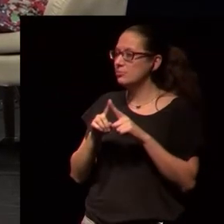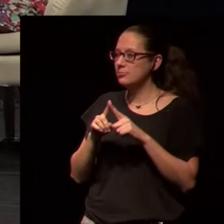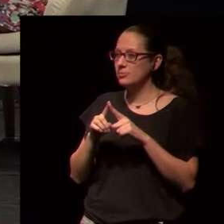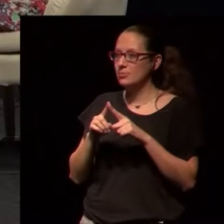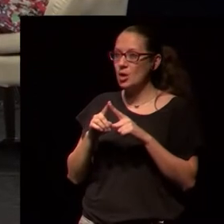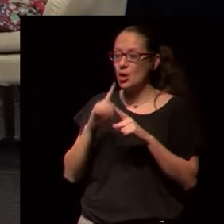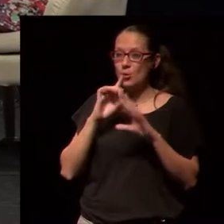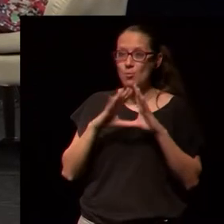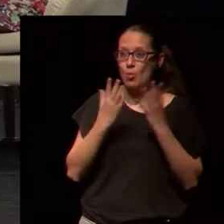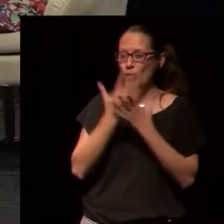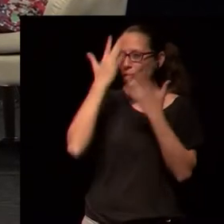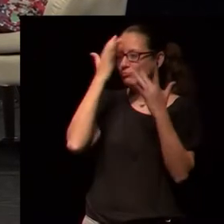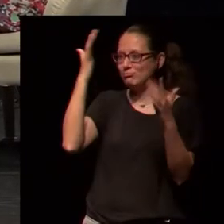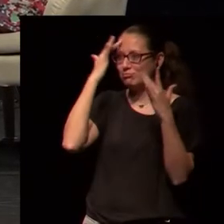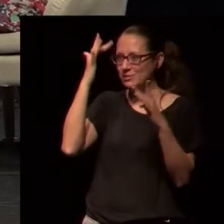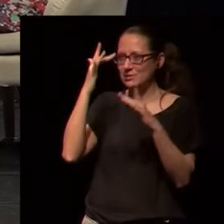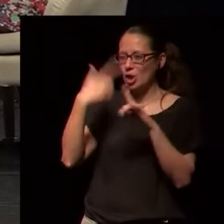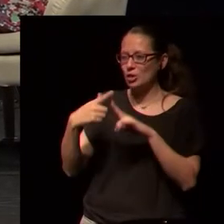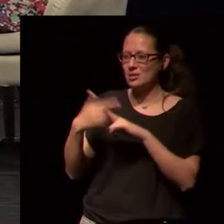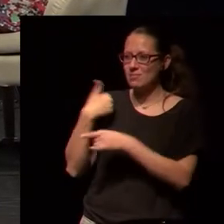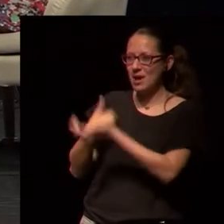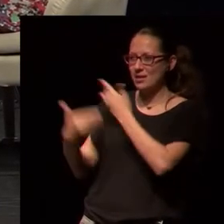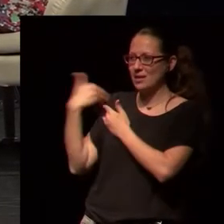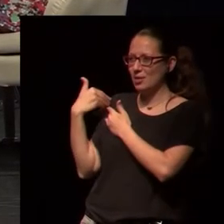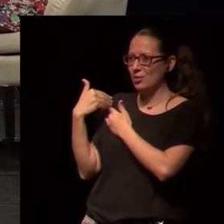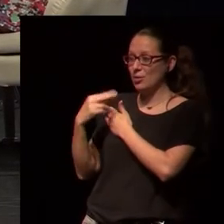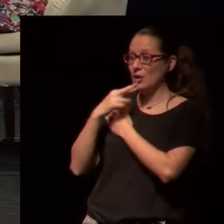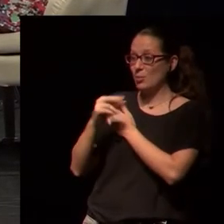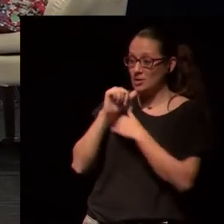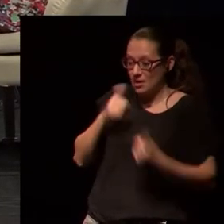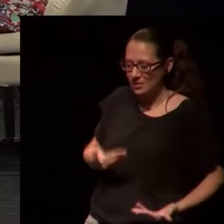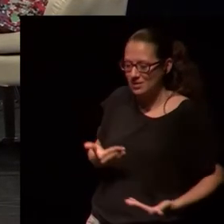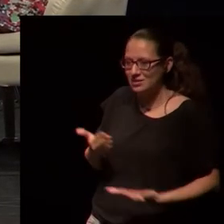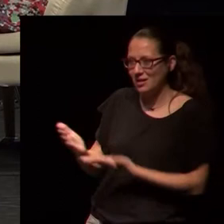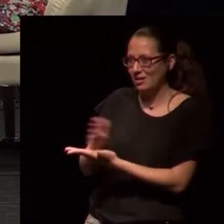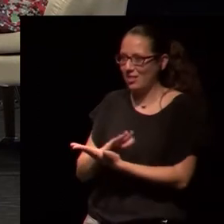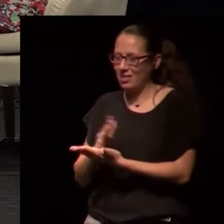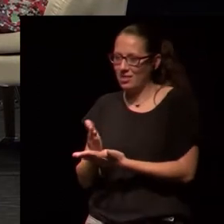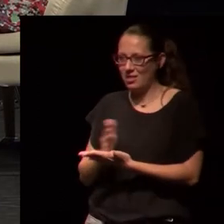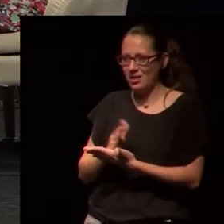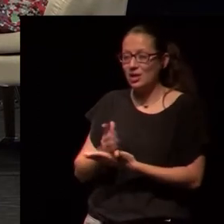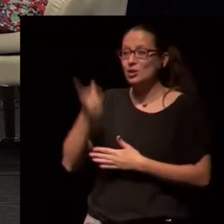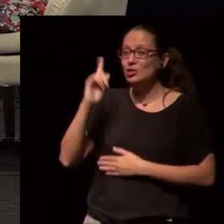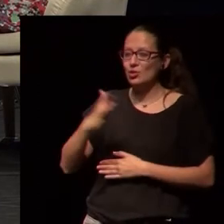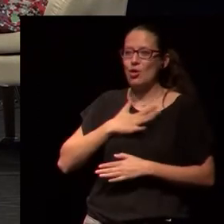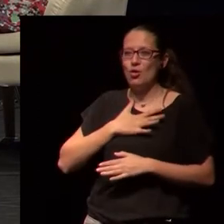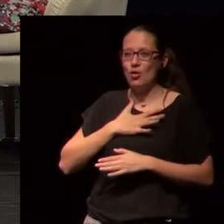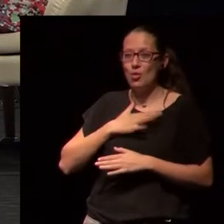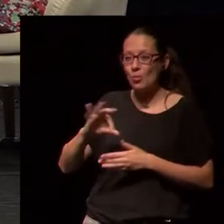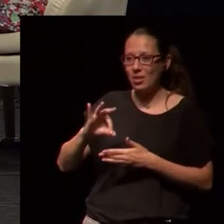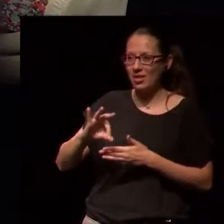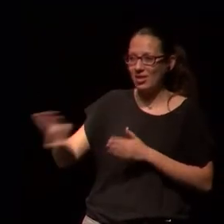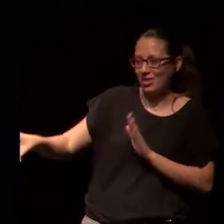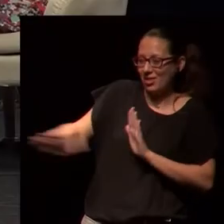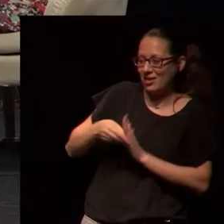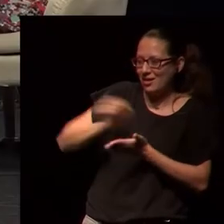mundos imaginarios, entre recuerdos del pasado y respuestas al presente. Solamente puede captarse en narrativas.